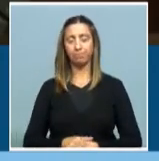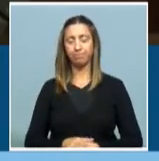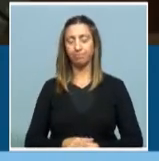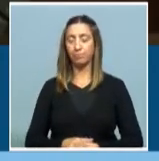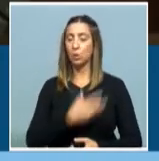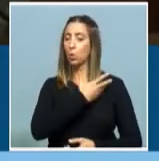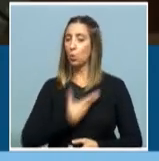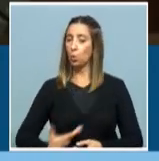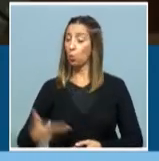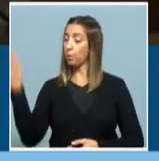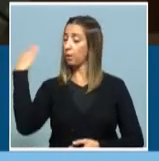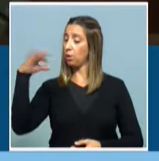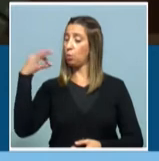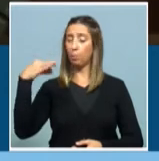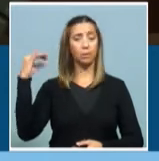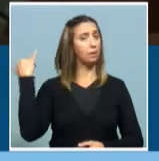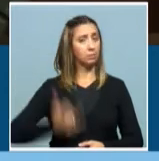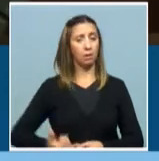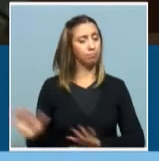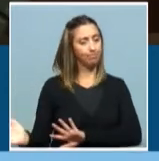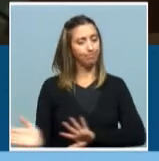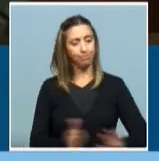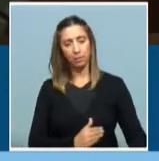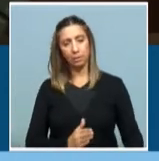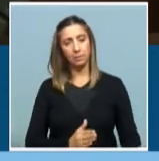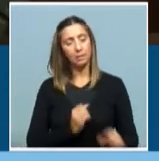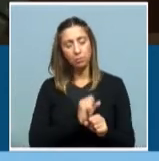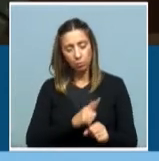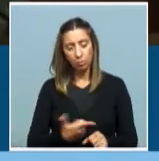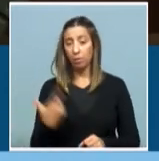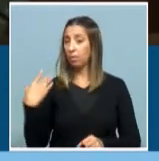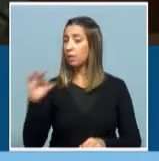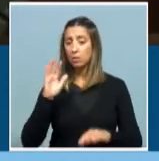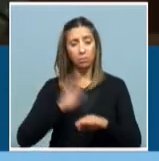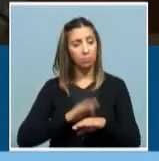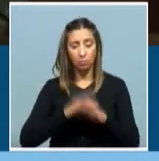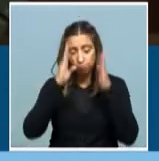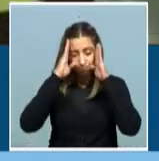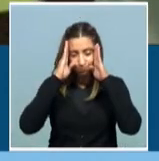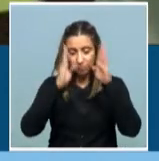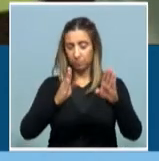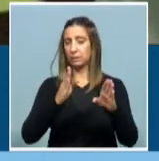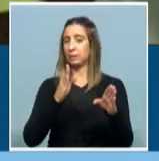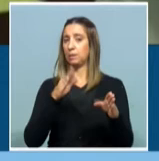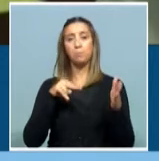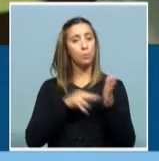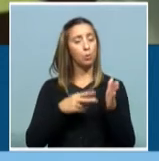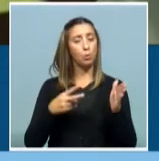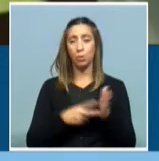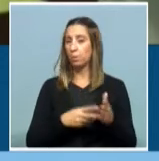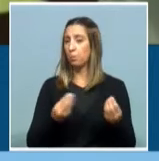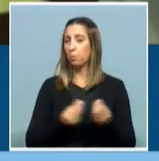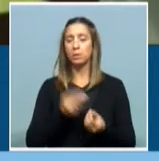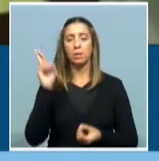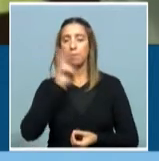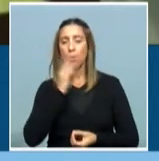El Estado tiene la obligación moral, más allá de su rol específico, de ocuparse de este flagelo que afecta a tantas